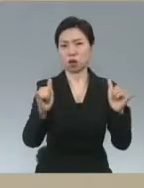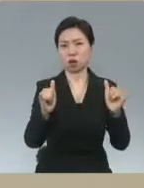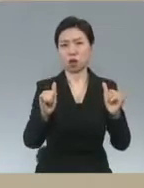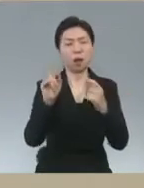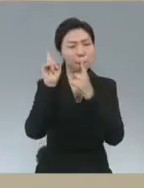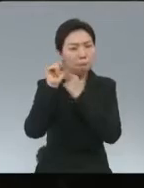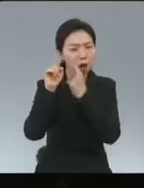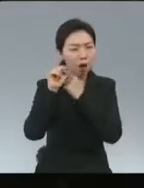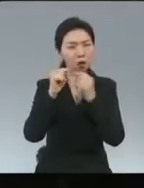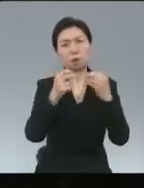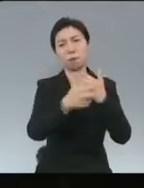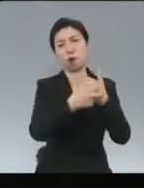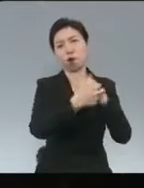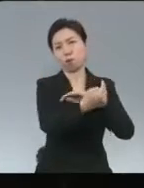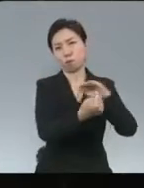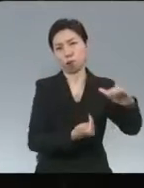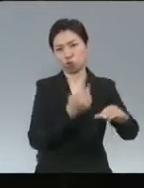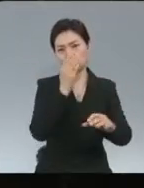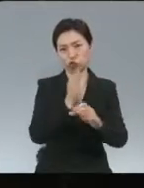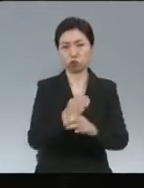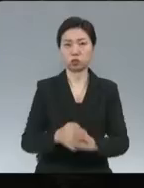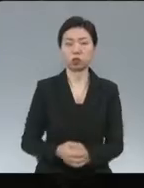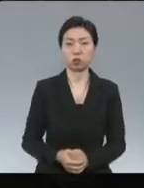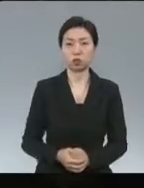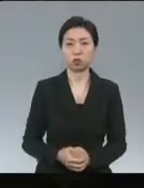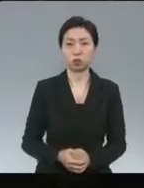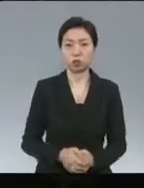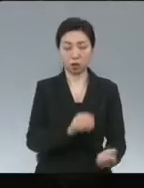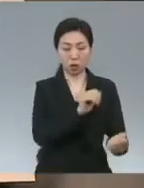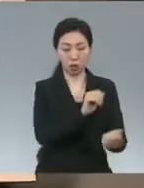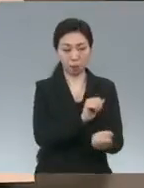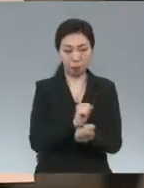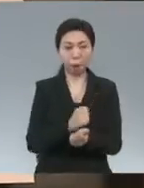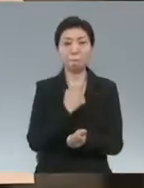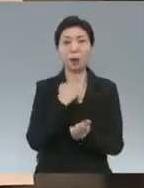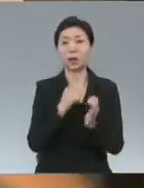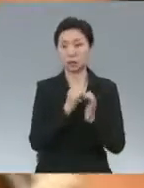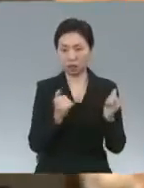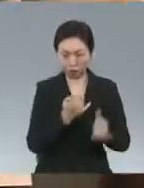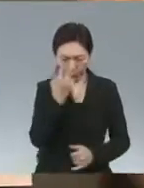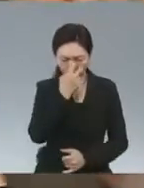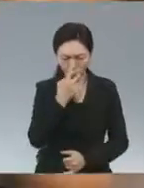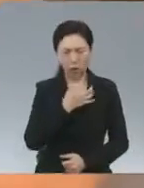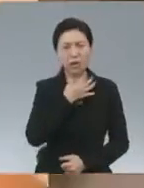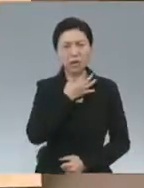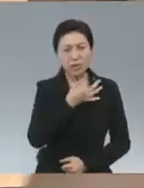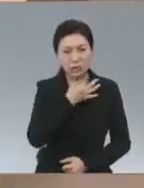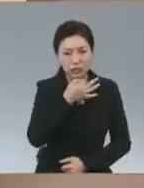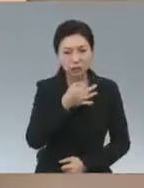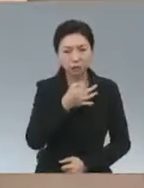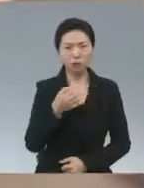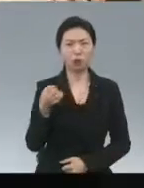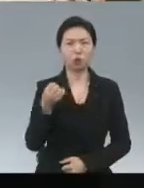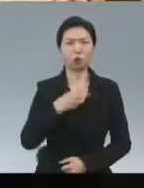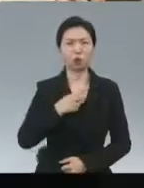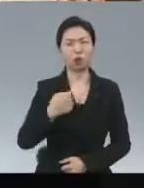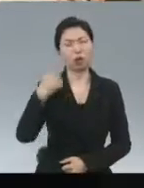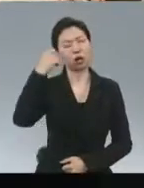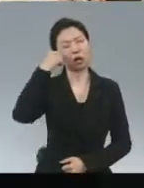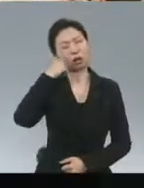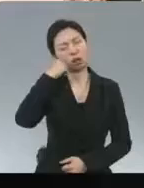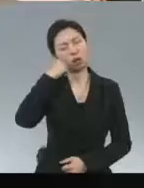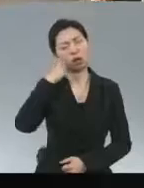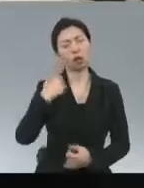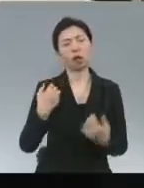durante esta semana el miércoles 30 corea del sur reportó 424 mil 641 nuevos